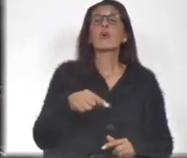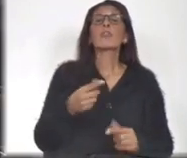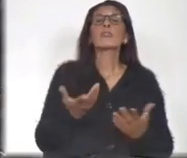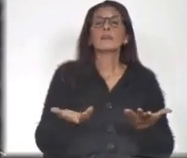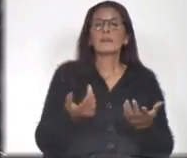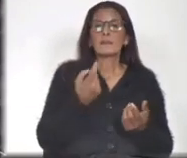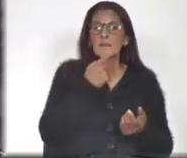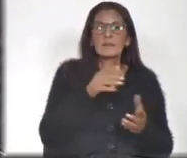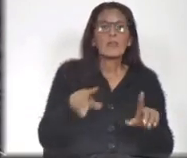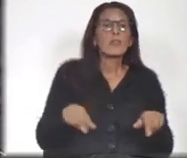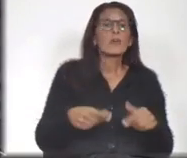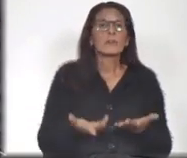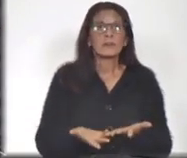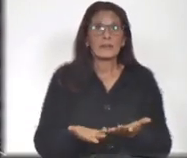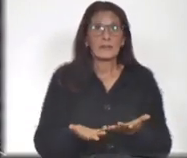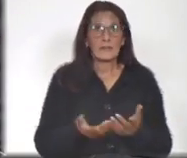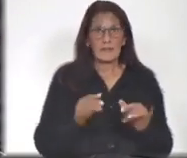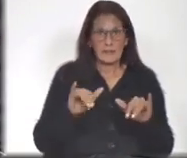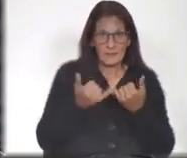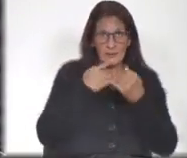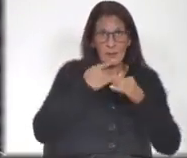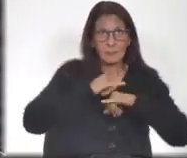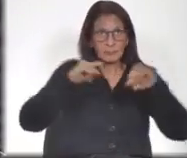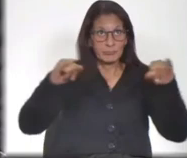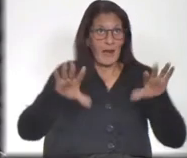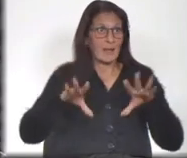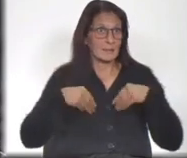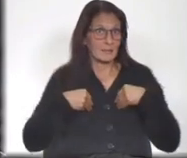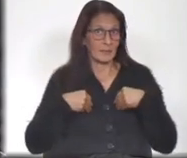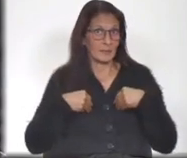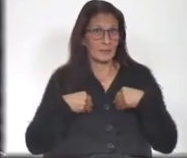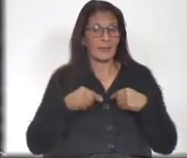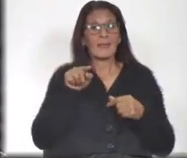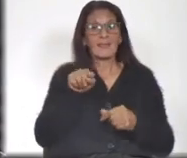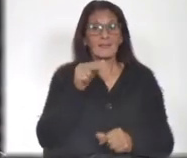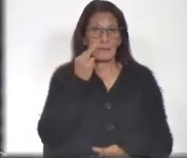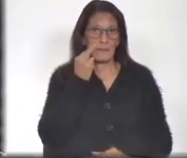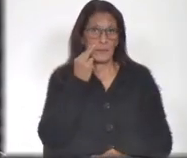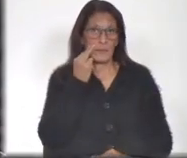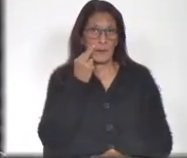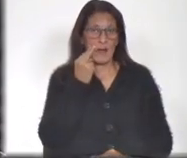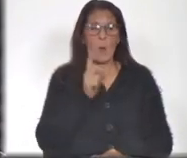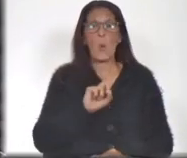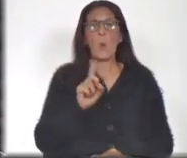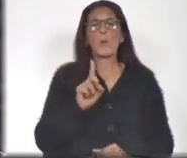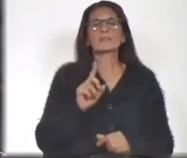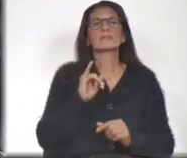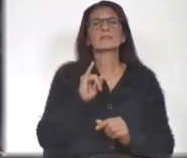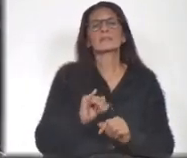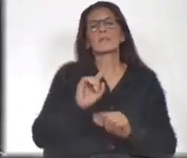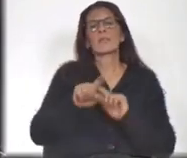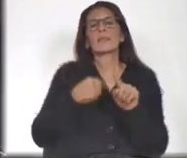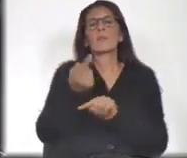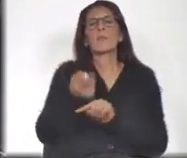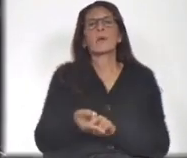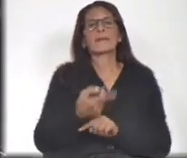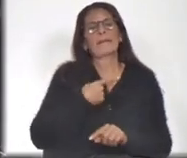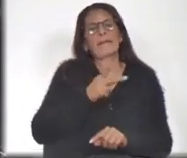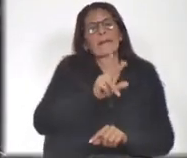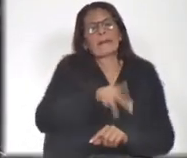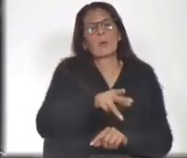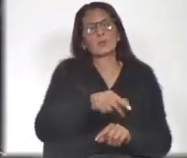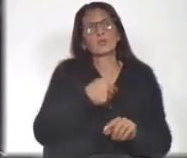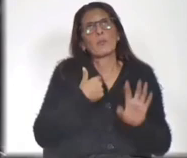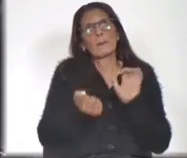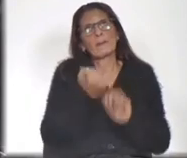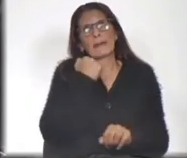inconveniencia? La manifestaron públicamente, la aceptaron. Entonces, ese es el problema. No es si después renuncio porque me